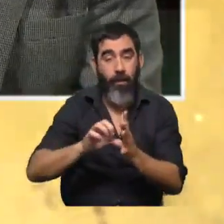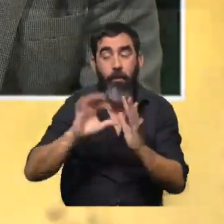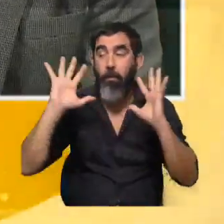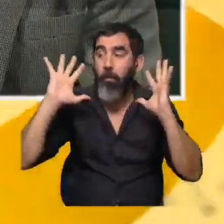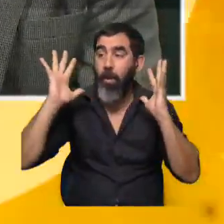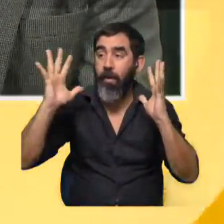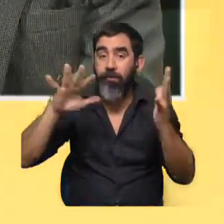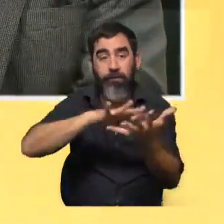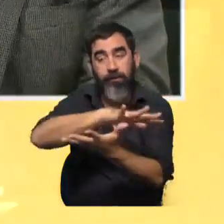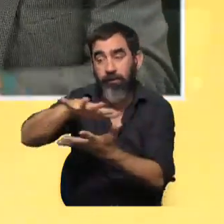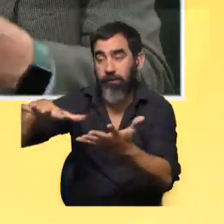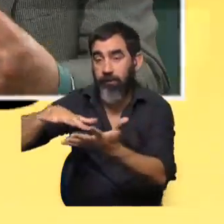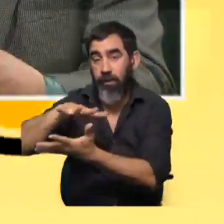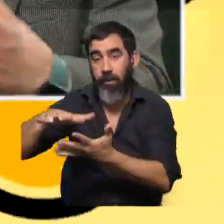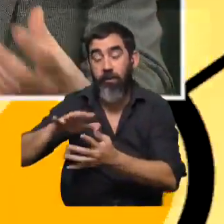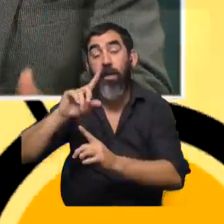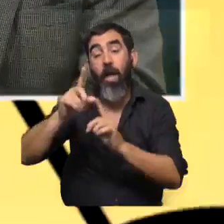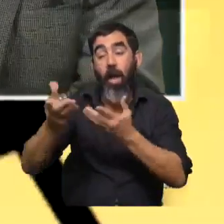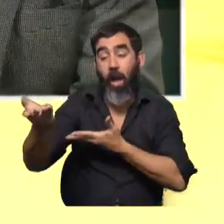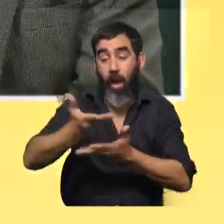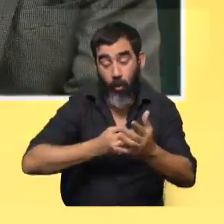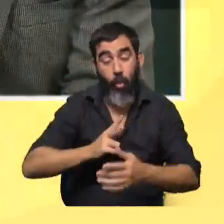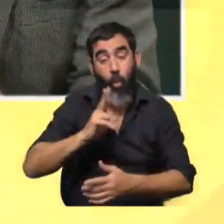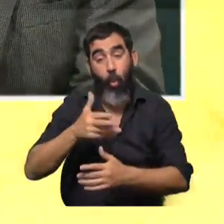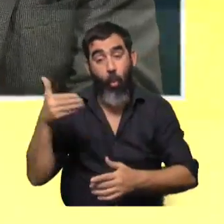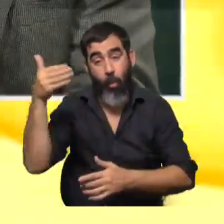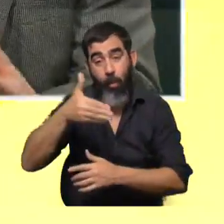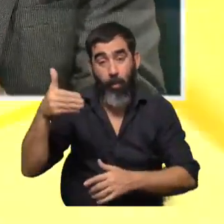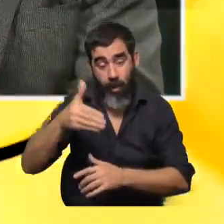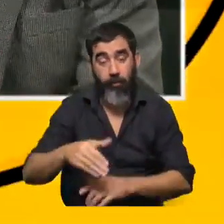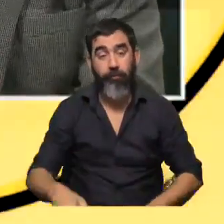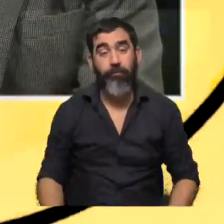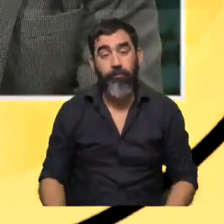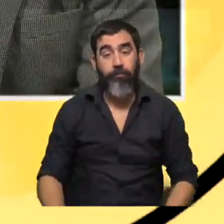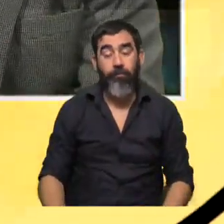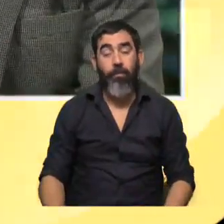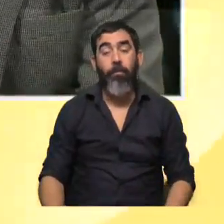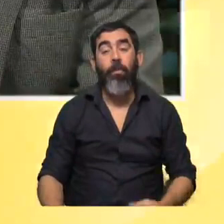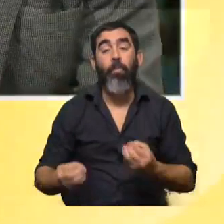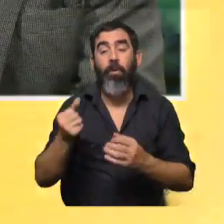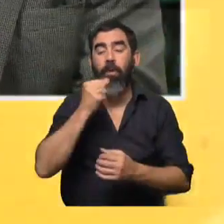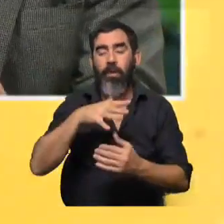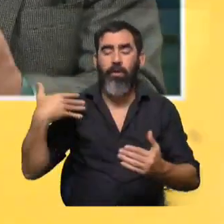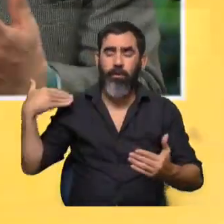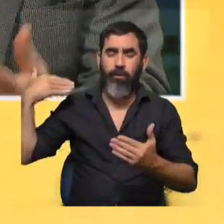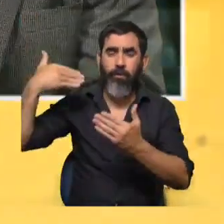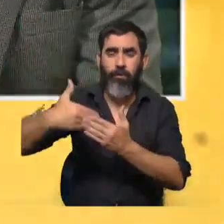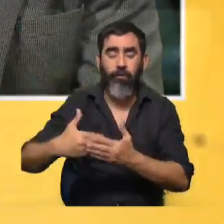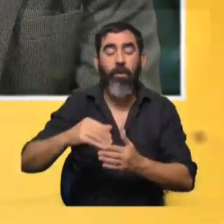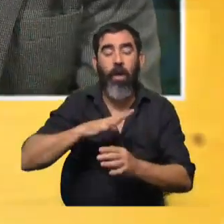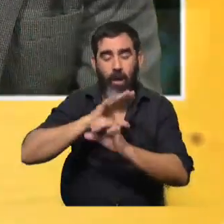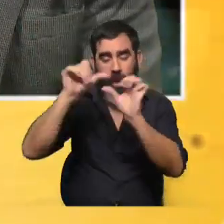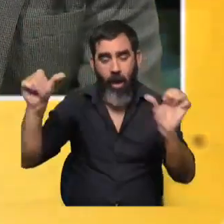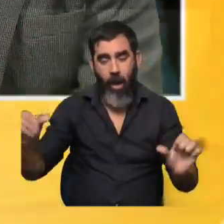paisaje, en algunos con interacción humana, porque hemos a lo largo de la historia y los siglos generado